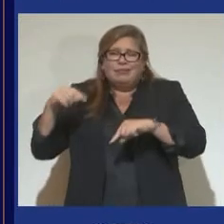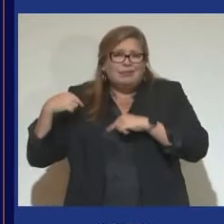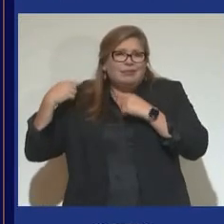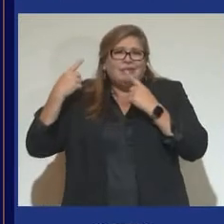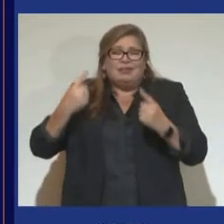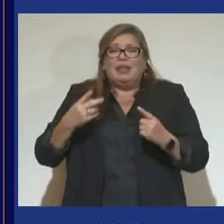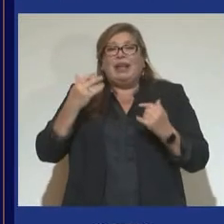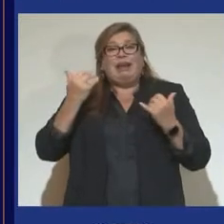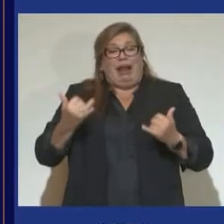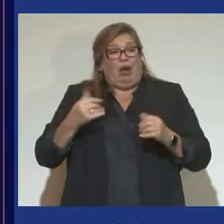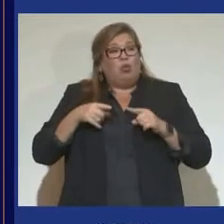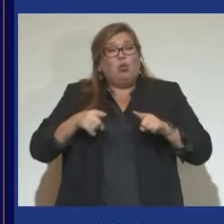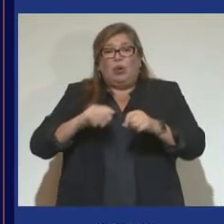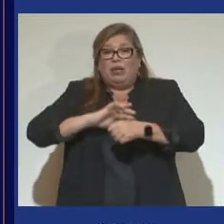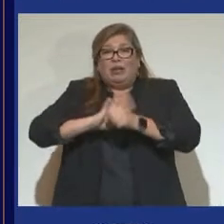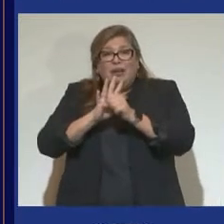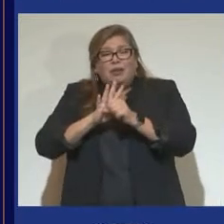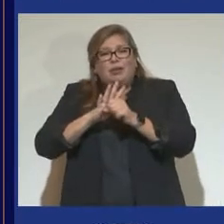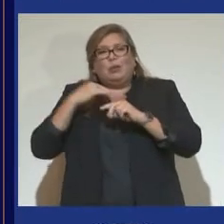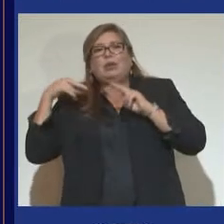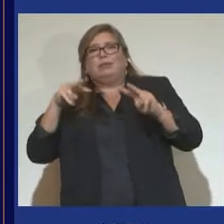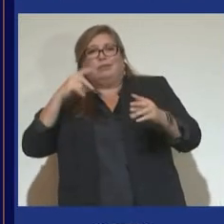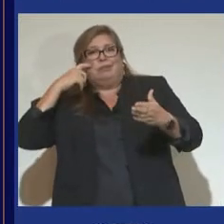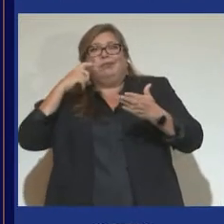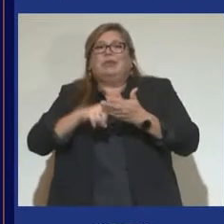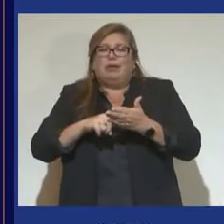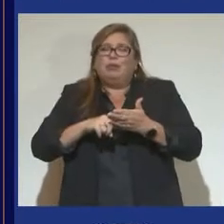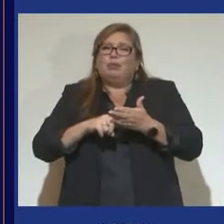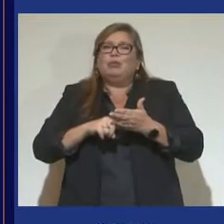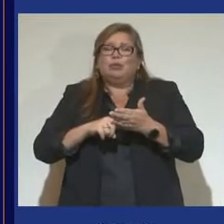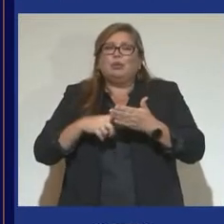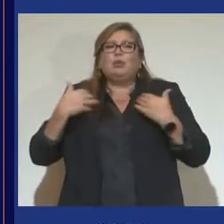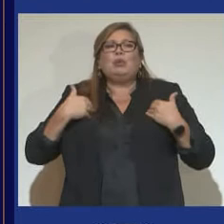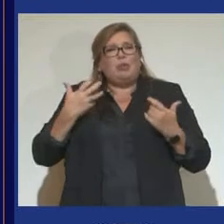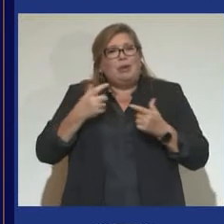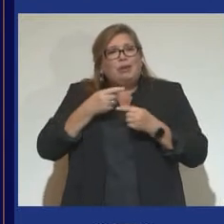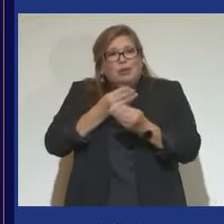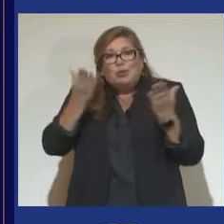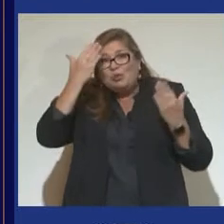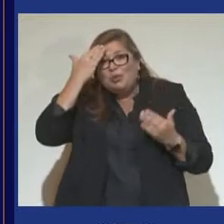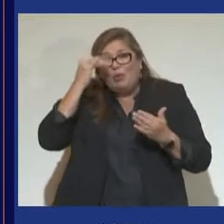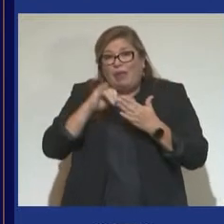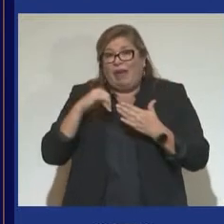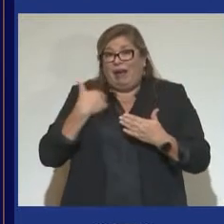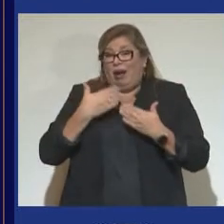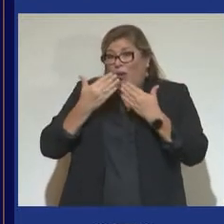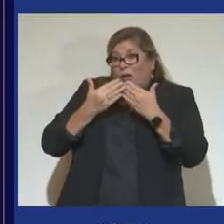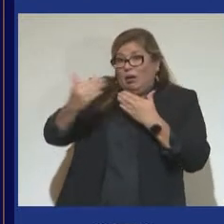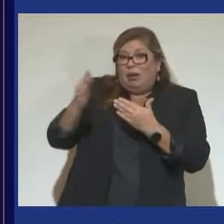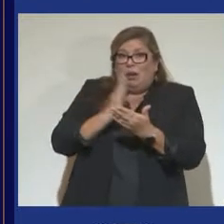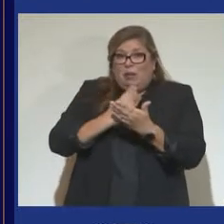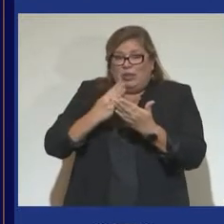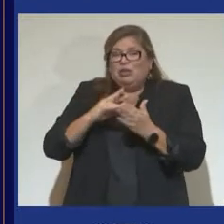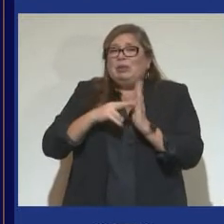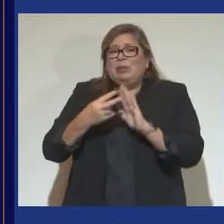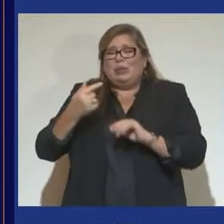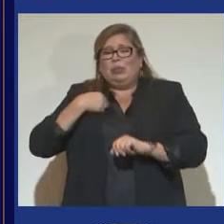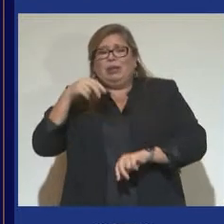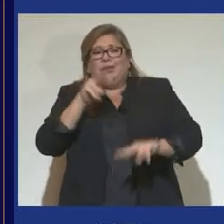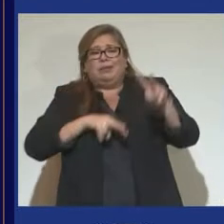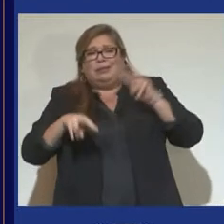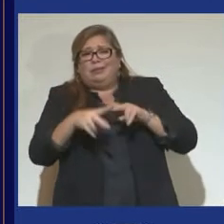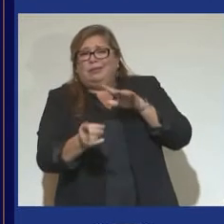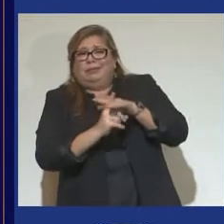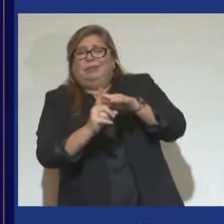de riqueza y por supuesto todo eso ha salido a relucir y debe ser comentado y quiero que sepan que nuestro presupuesto refleja y comprende esas